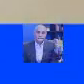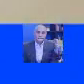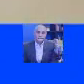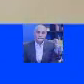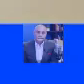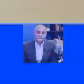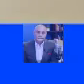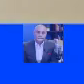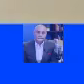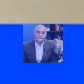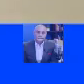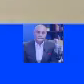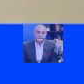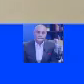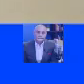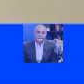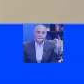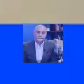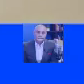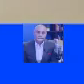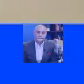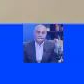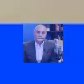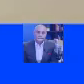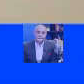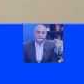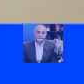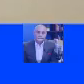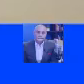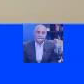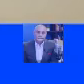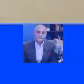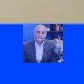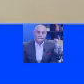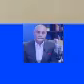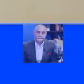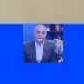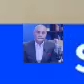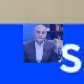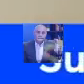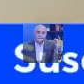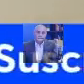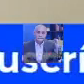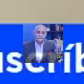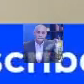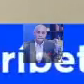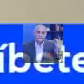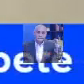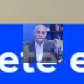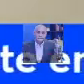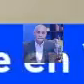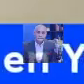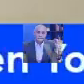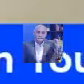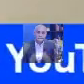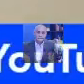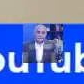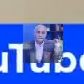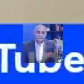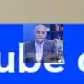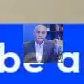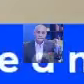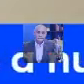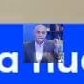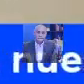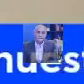amistosas, pero que en realidad hay puntos en los que hay diferencias y van a seguir existiendo sobre la mesa, pero de eso